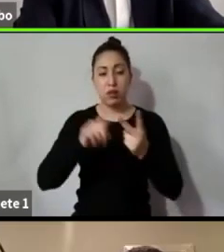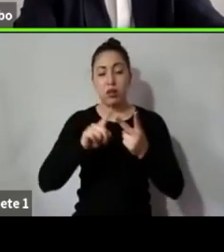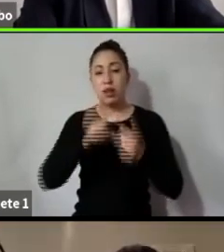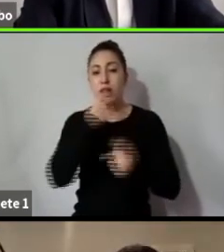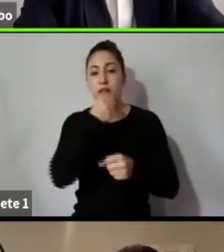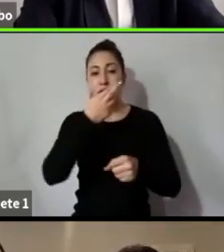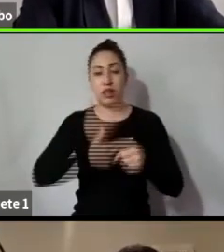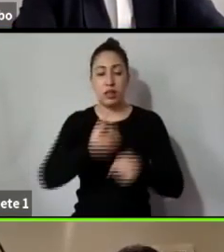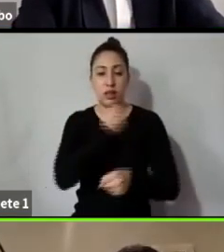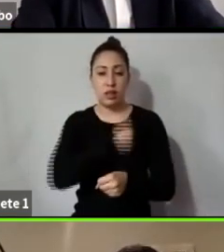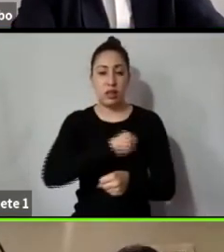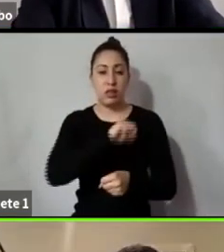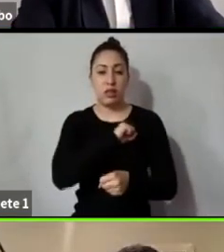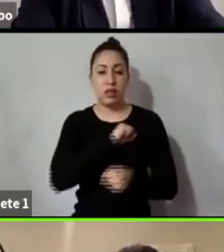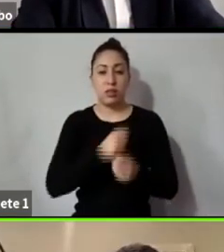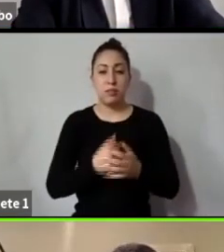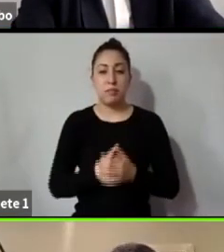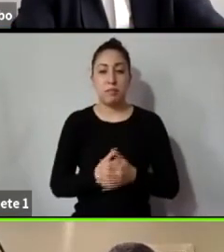de Salud.